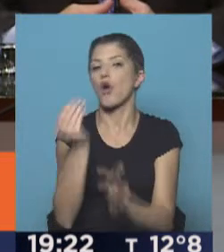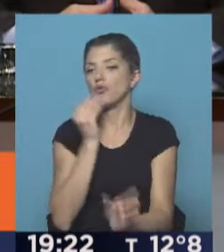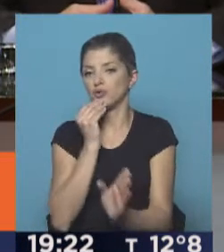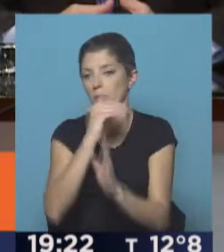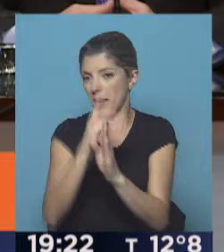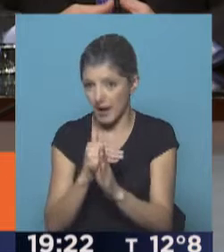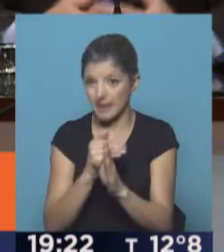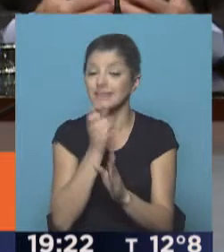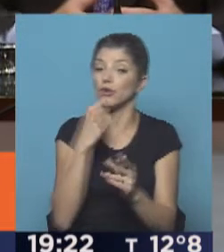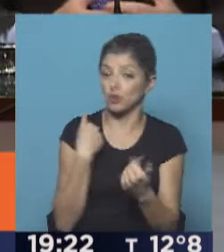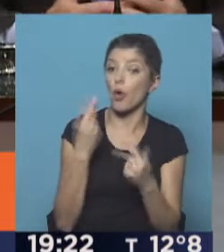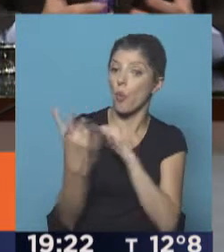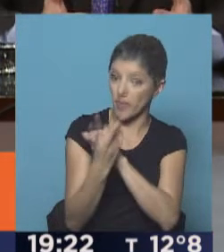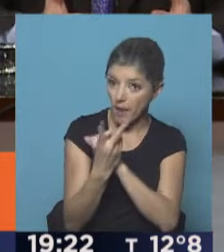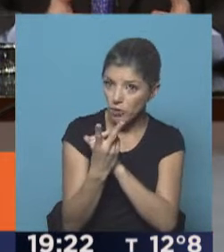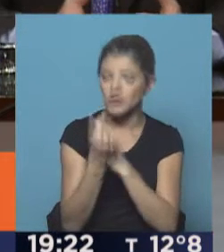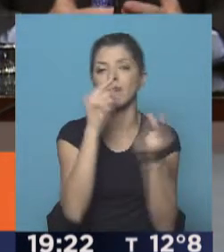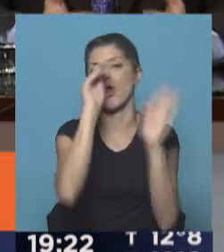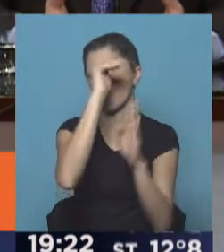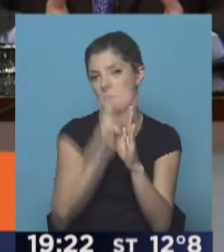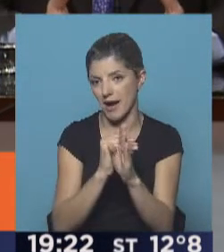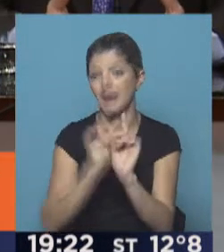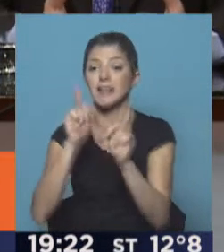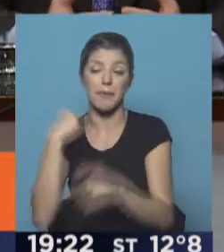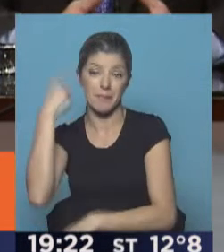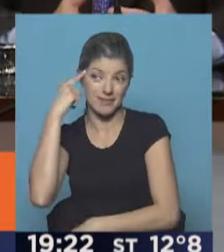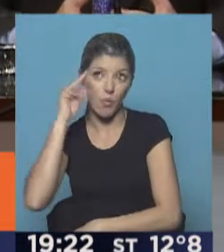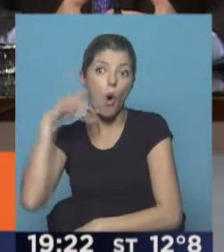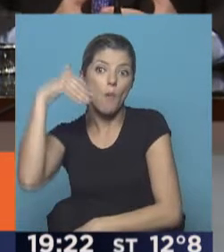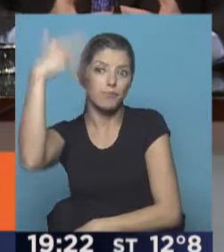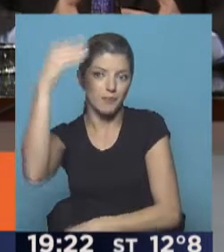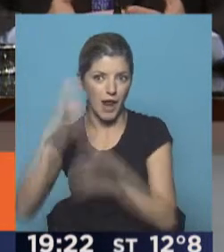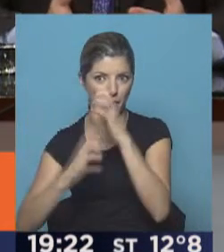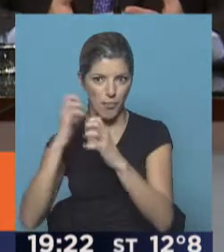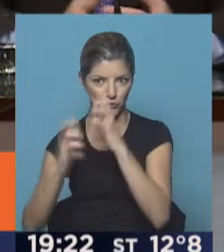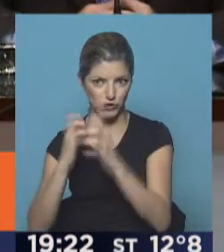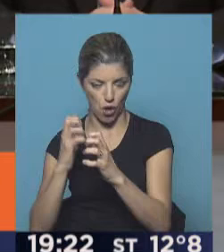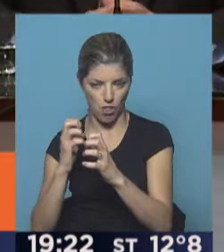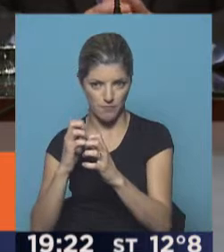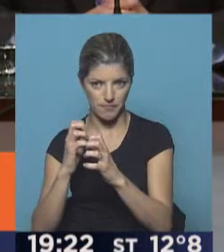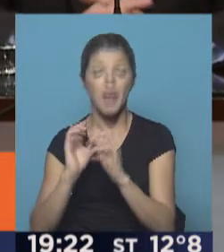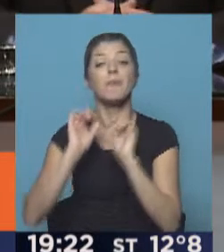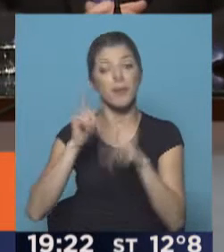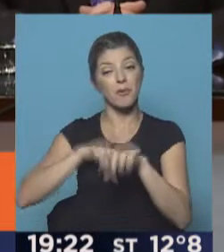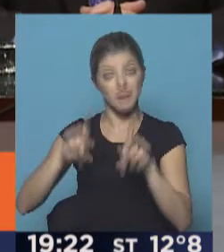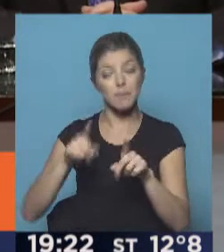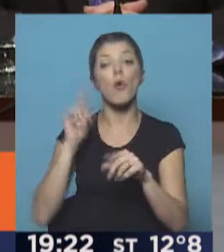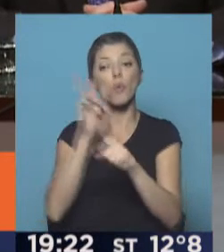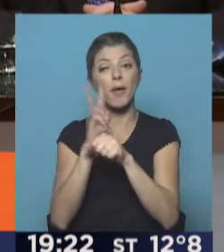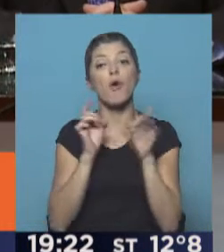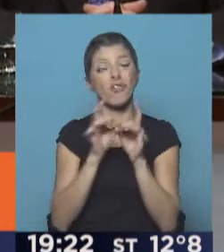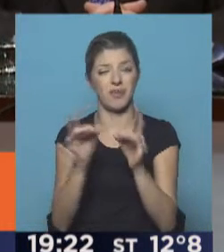nos va a salir menos y nos va a permitir tener más energía para el desarrollo productivo, sino que va a permitir contaminar menos el medio